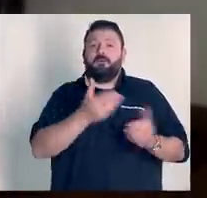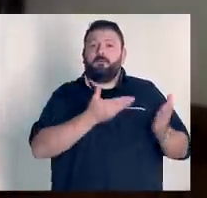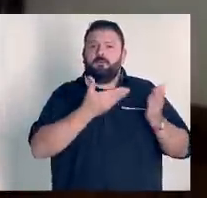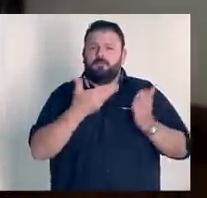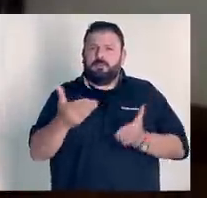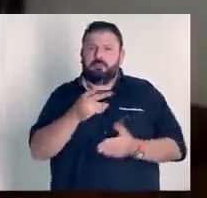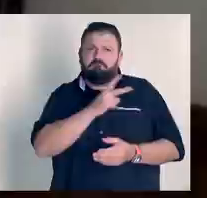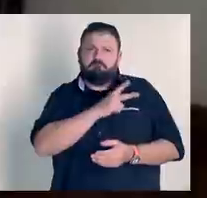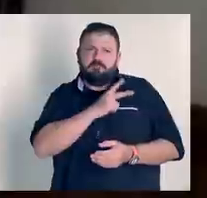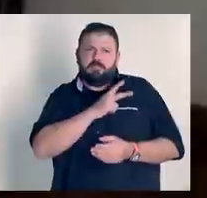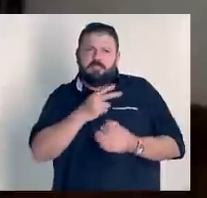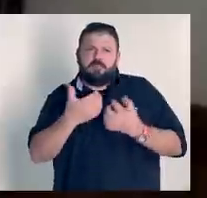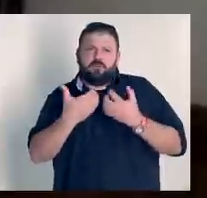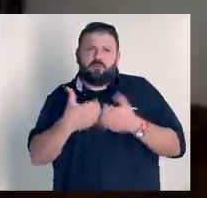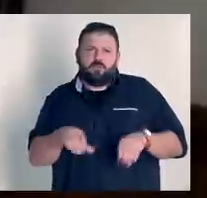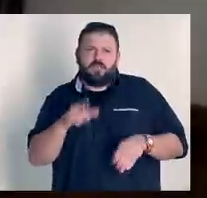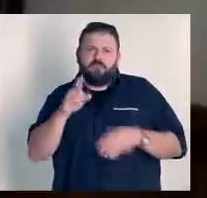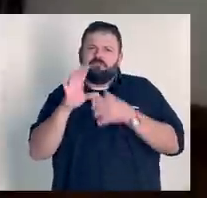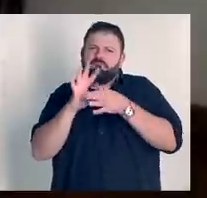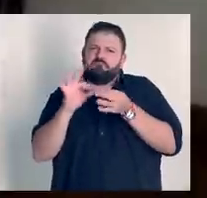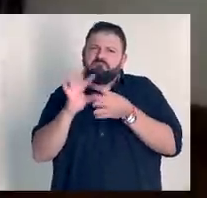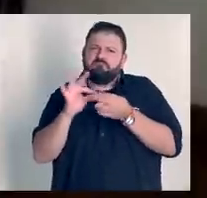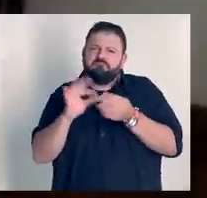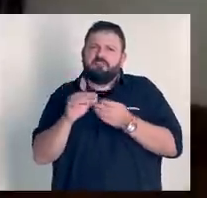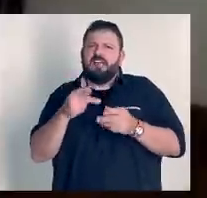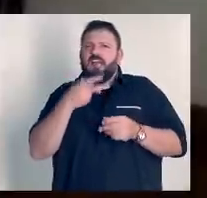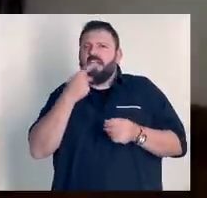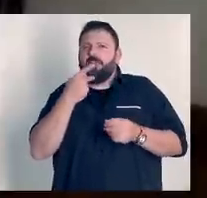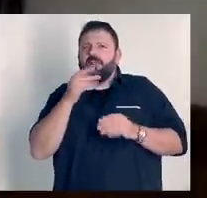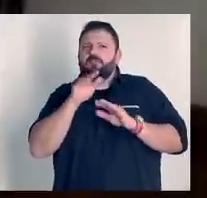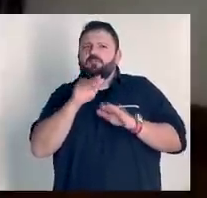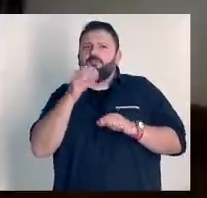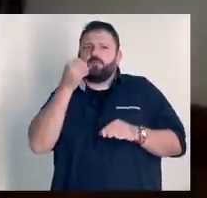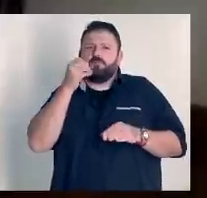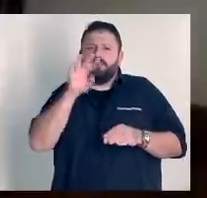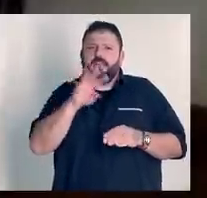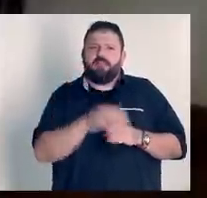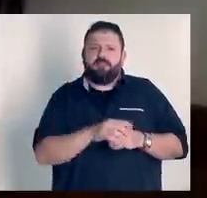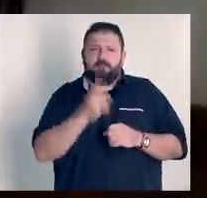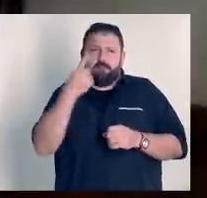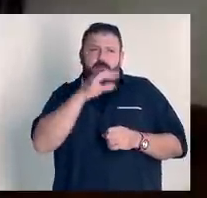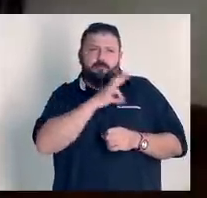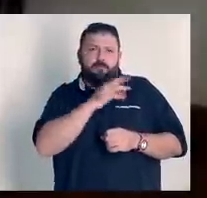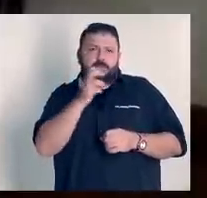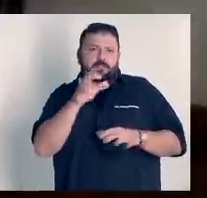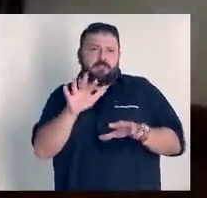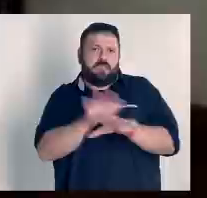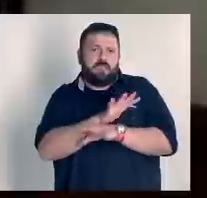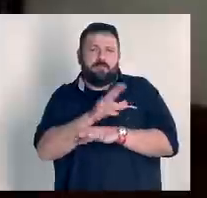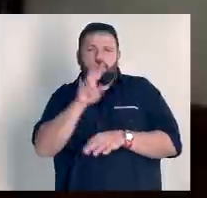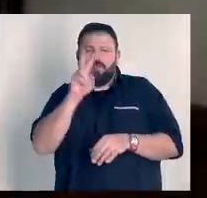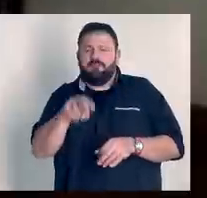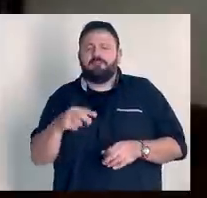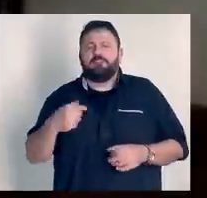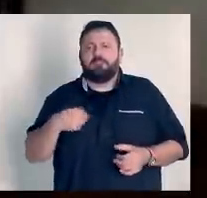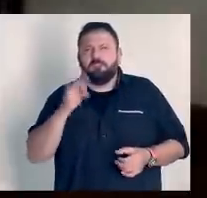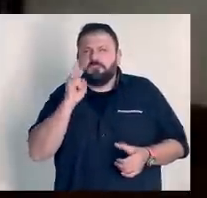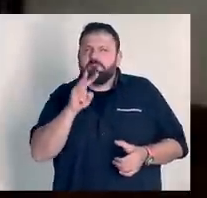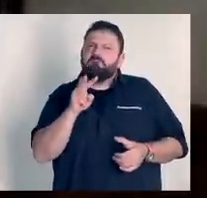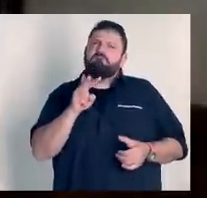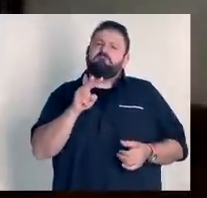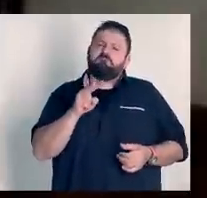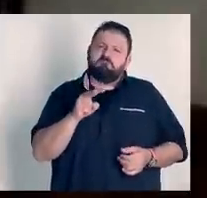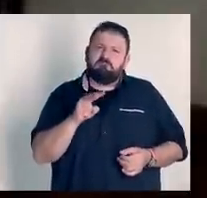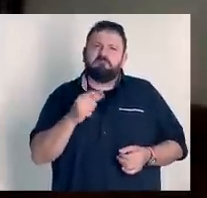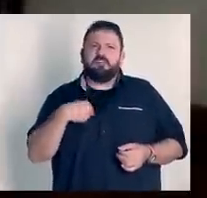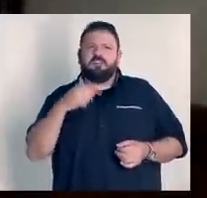Caballero y nos platica de OmniLife como una herramienta para hacer este cambio, esta transformación. La verdad es que